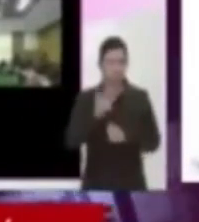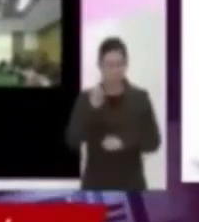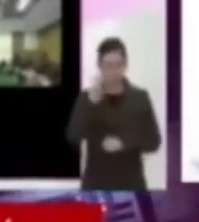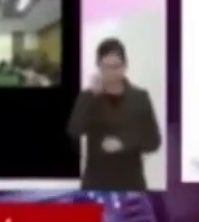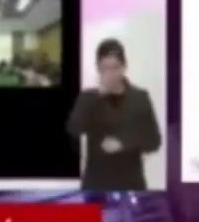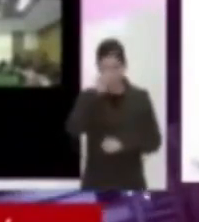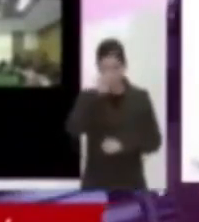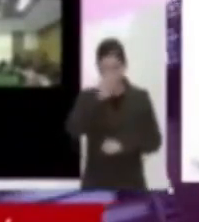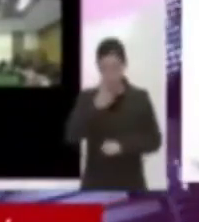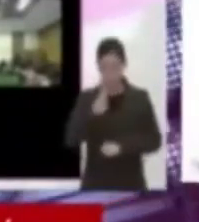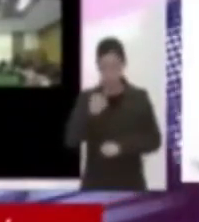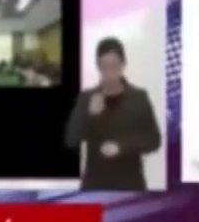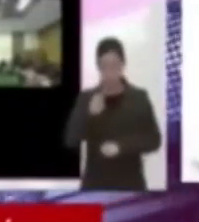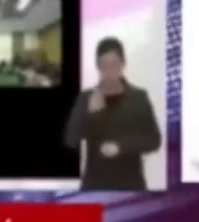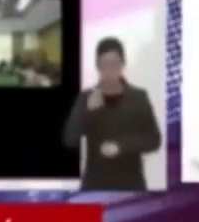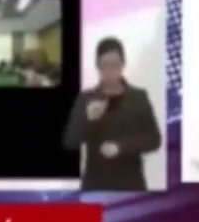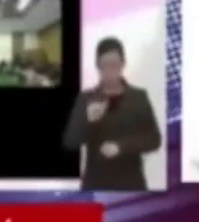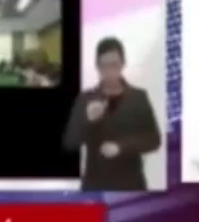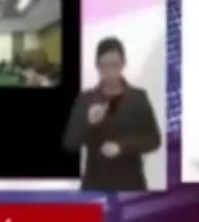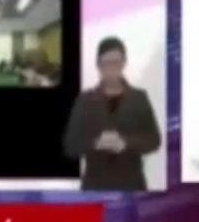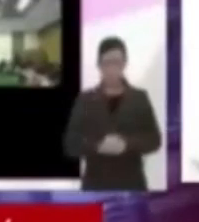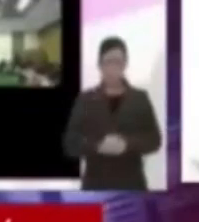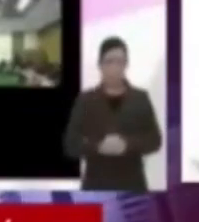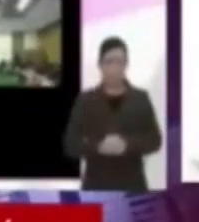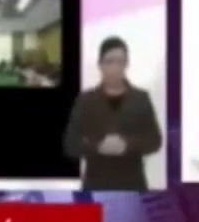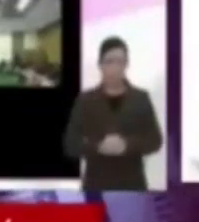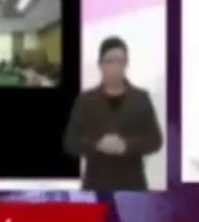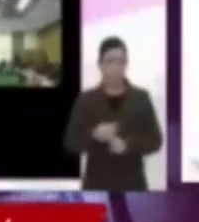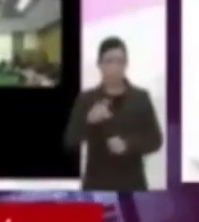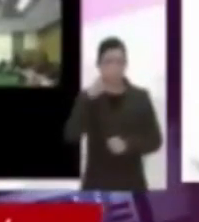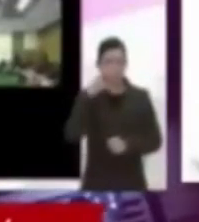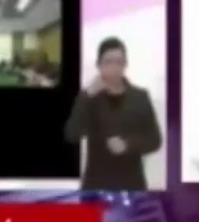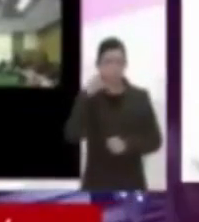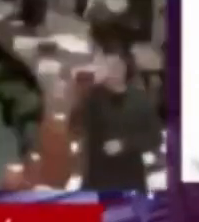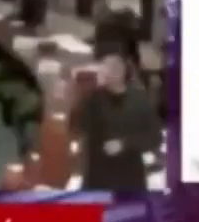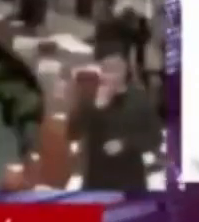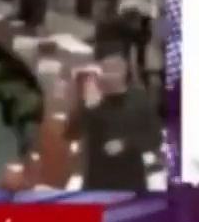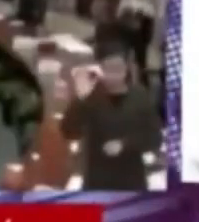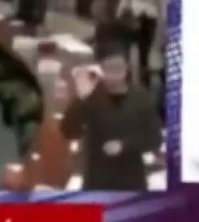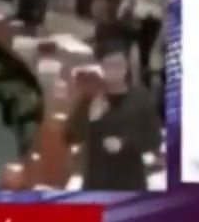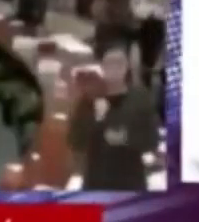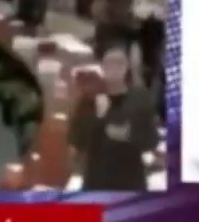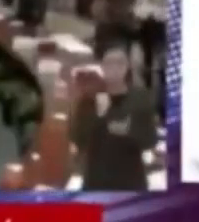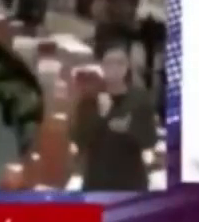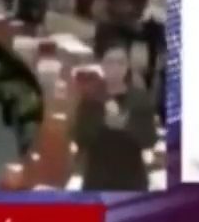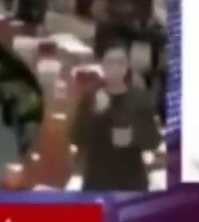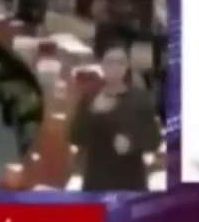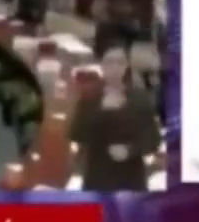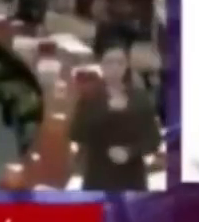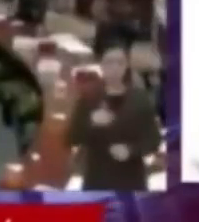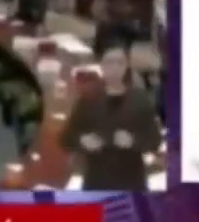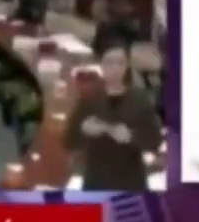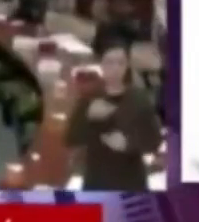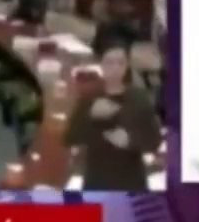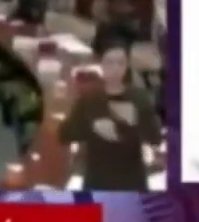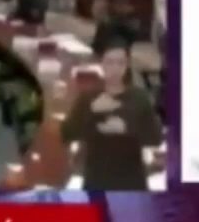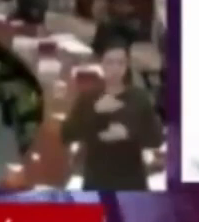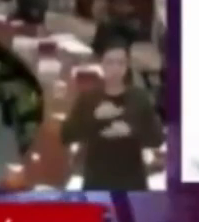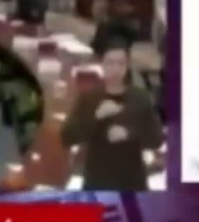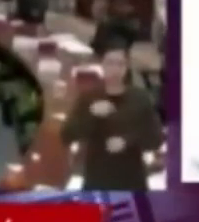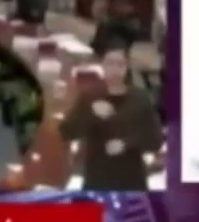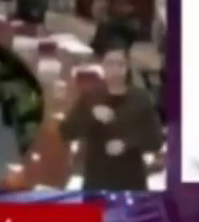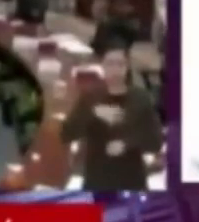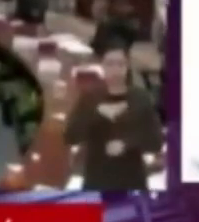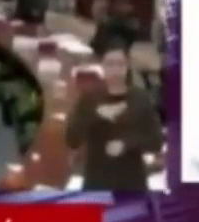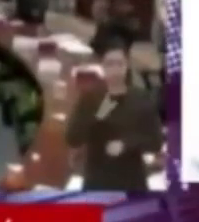la República llegar al poder desde la oposición, que permitió la alternancia, sería permitirle a Morena construir una nueva hegemonía